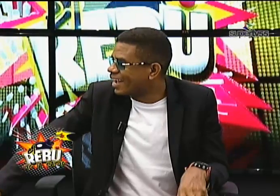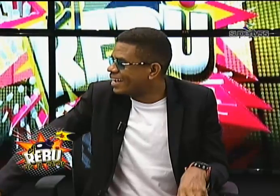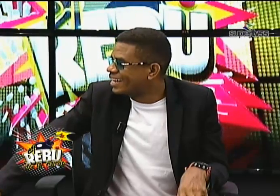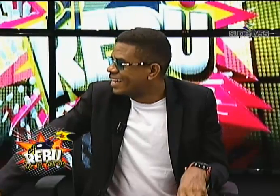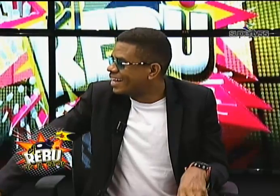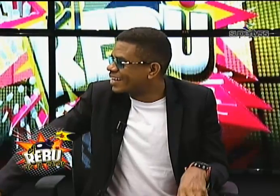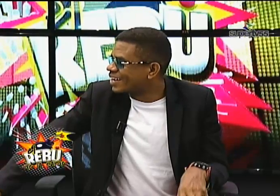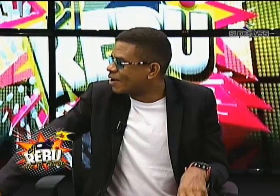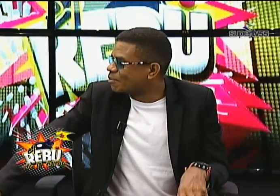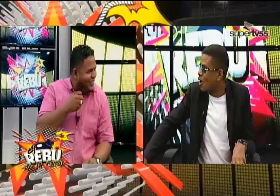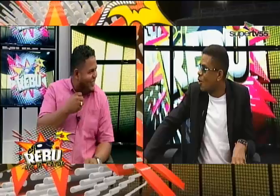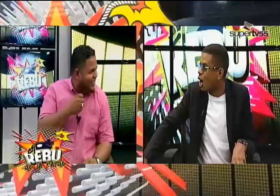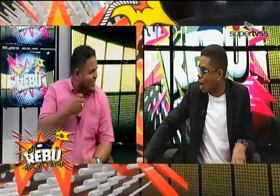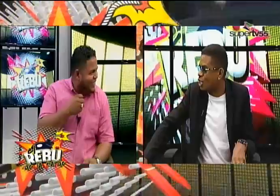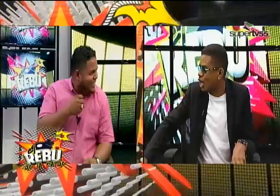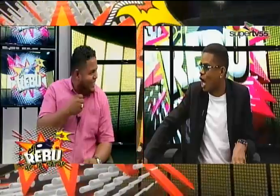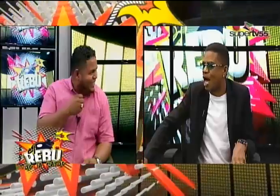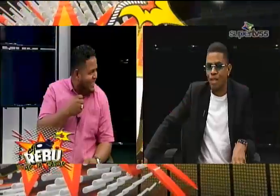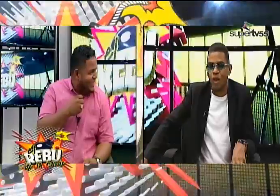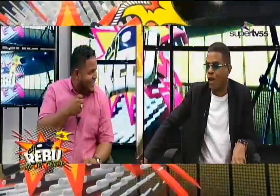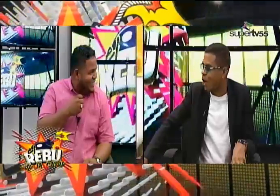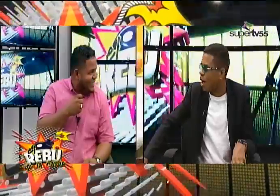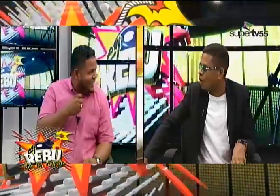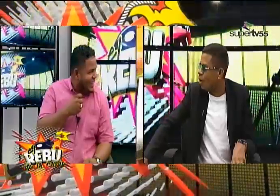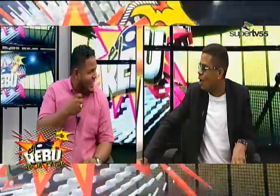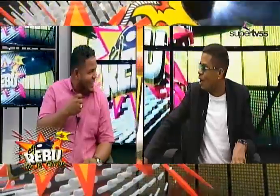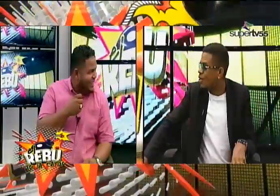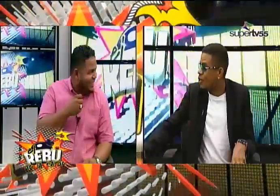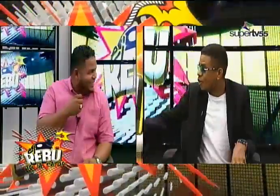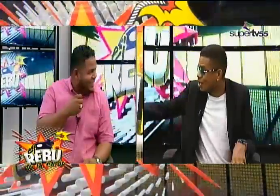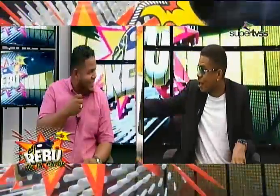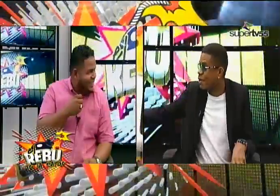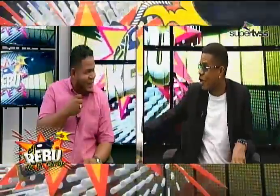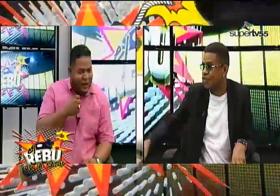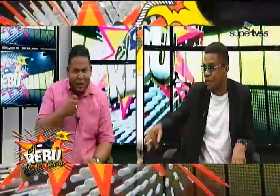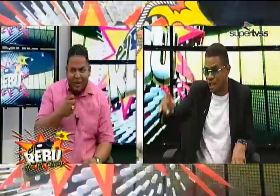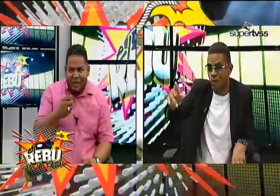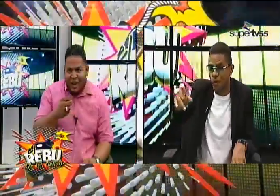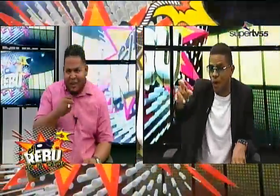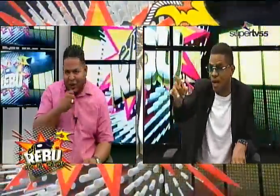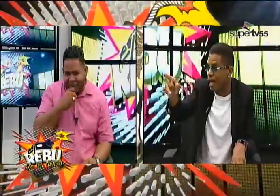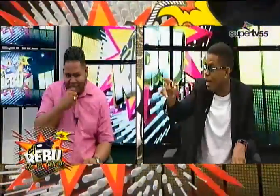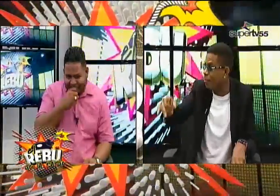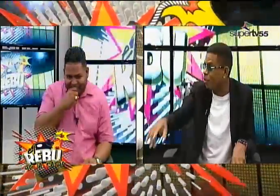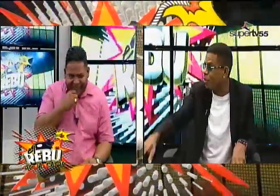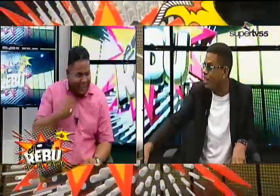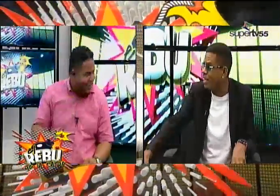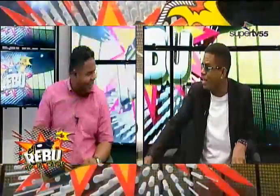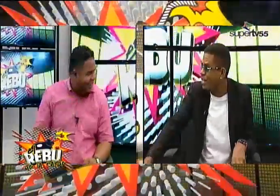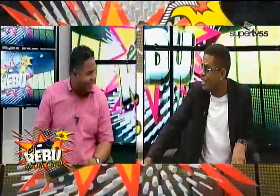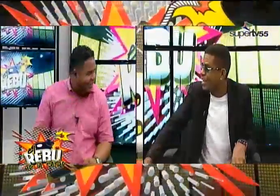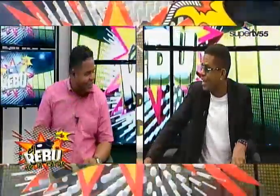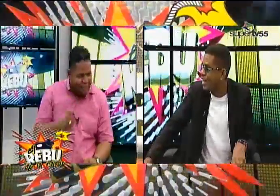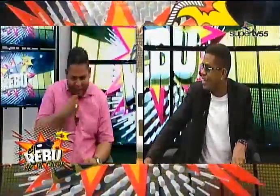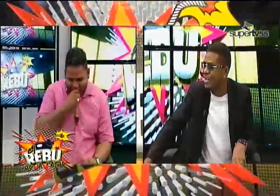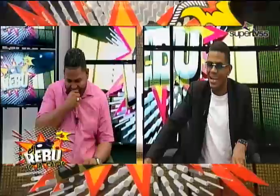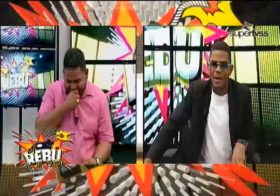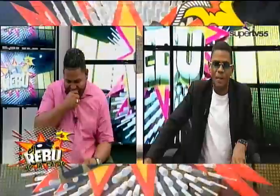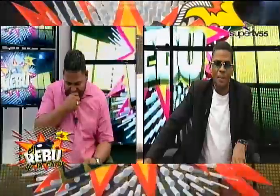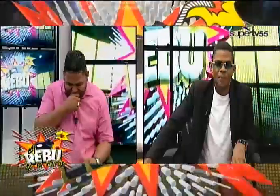qué? No, no, no. Juégatela, dilo de nuevo. Tú lo dijiste en el micrófono. No, no me dio una